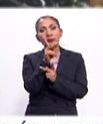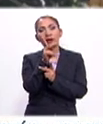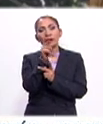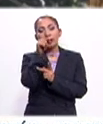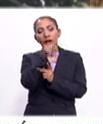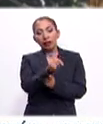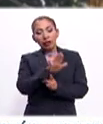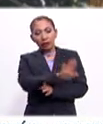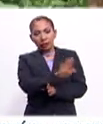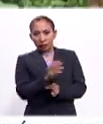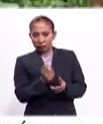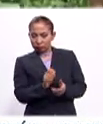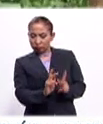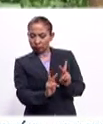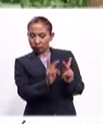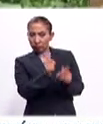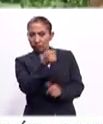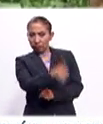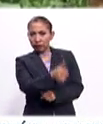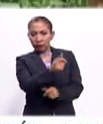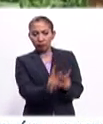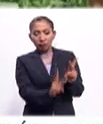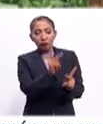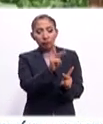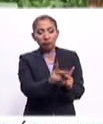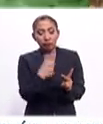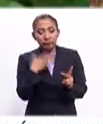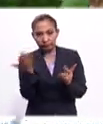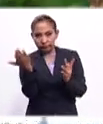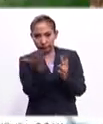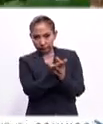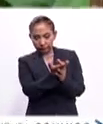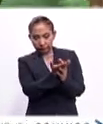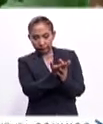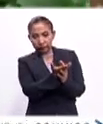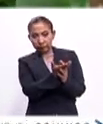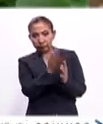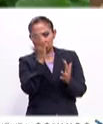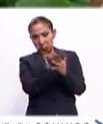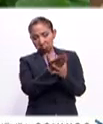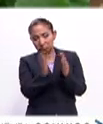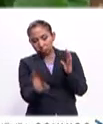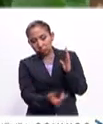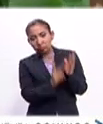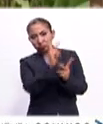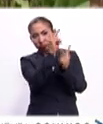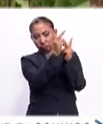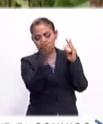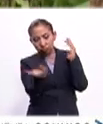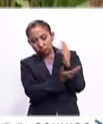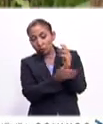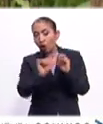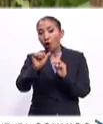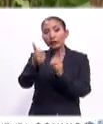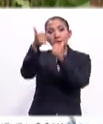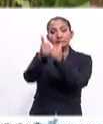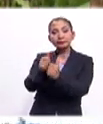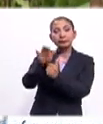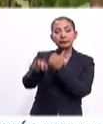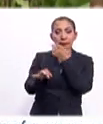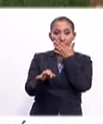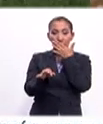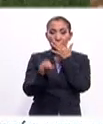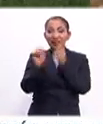que se dejan crecer, eso es, se recoge una parte en el ciclo agrícola y se deja